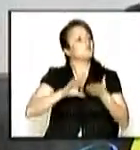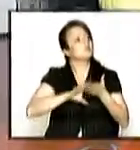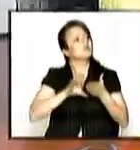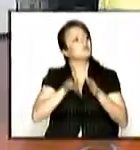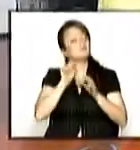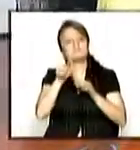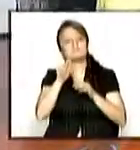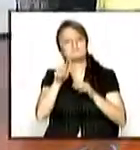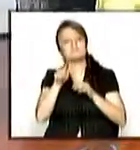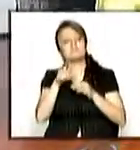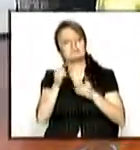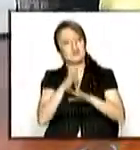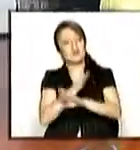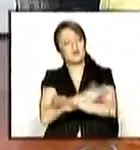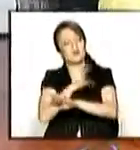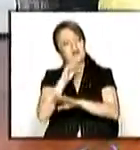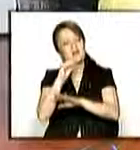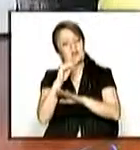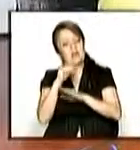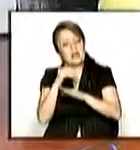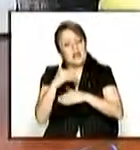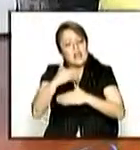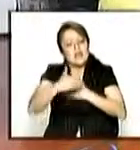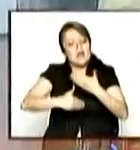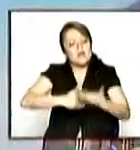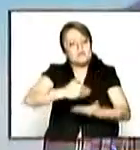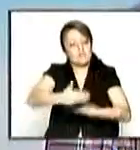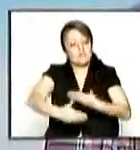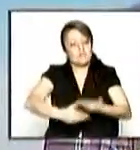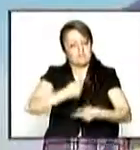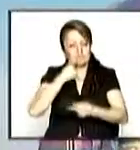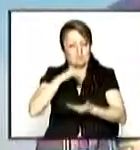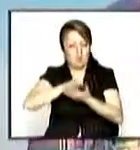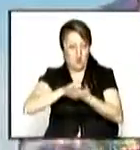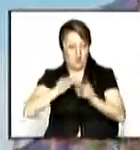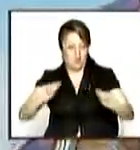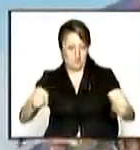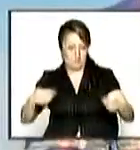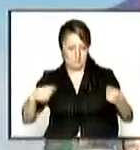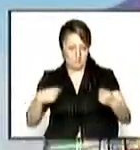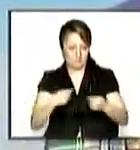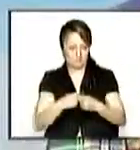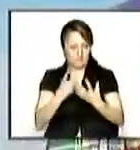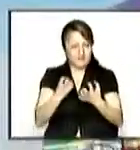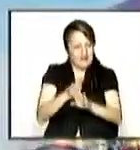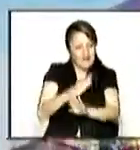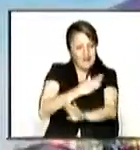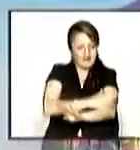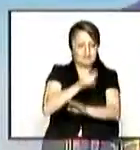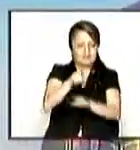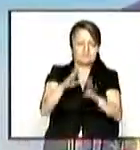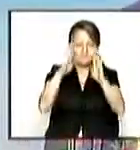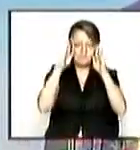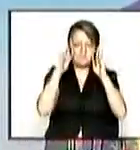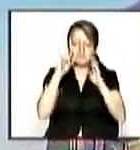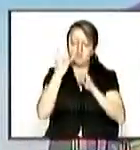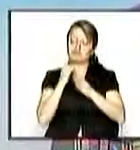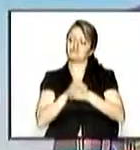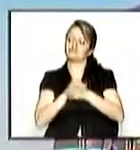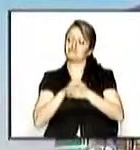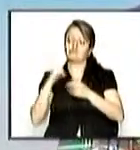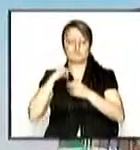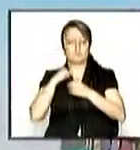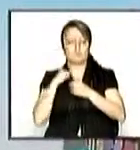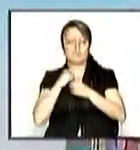yo sé que estamos hablando del proceso evolutivo y tenemos comerciales, yo creo que ustedes estén muy atentos, porque muchos dirán, bueno, yo